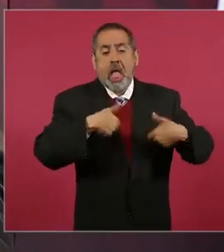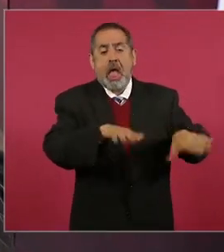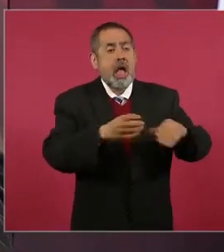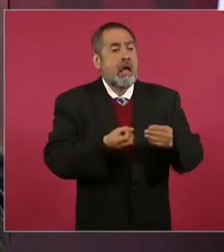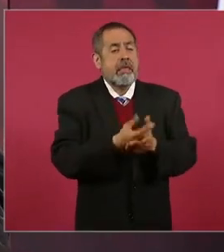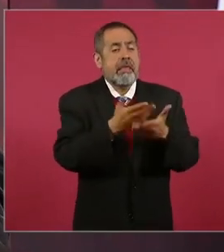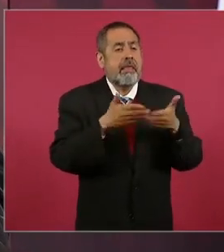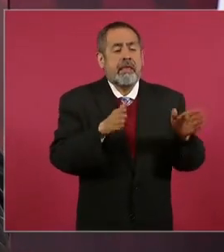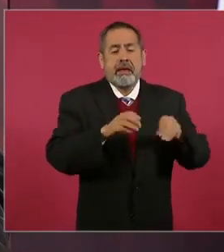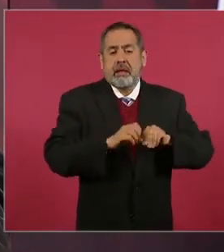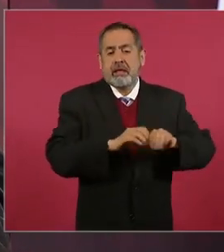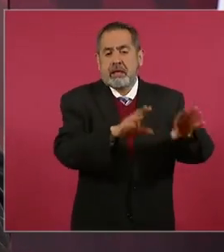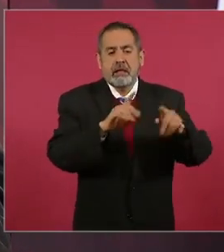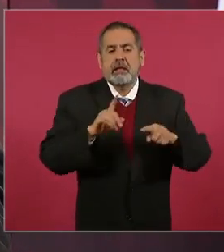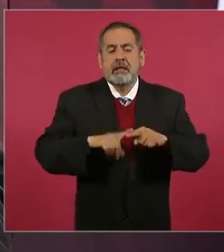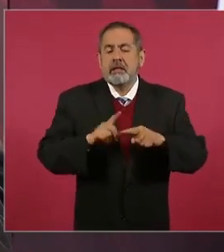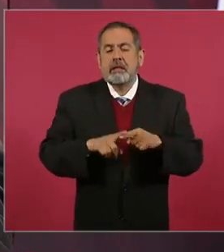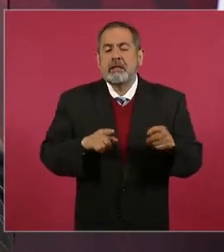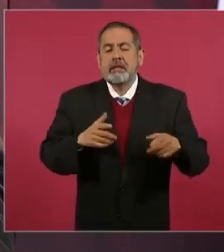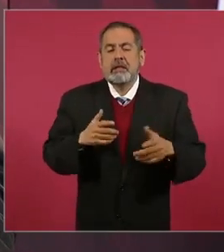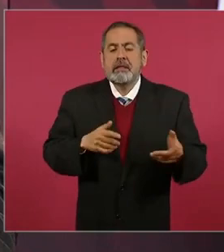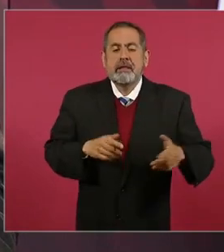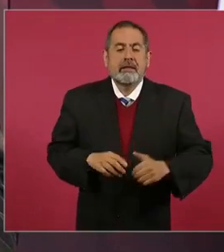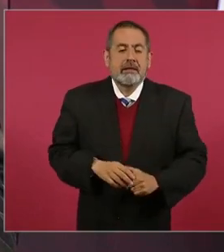habían participado,